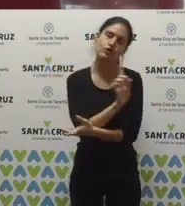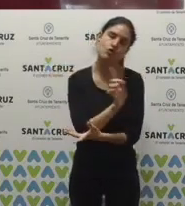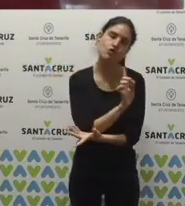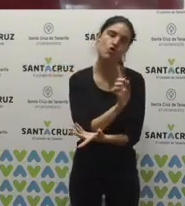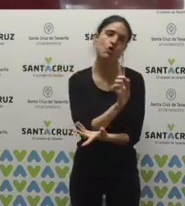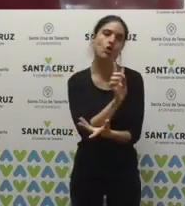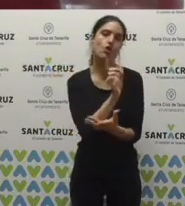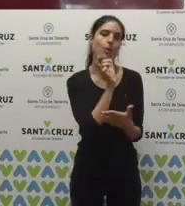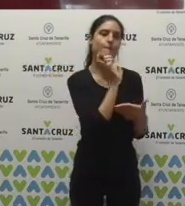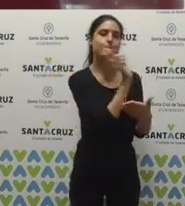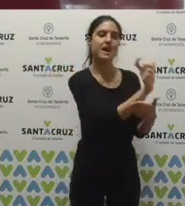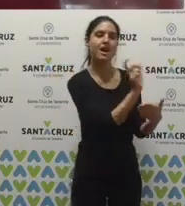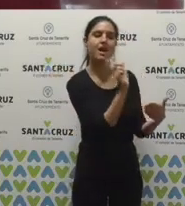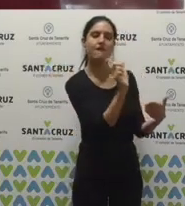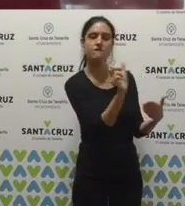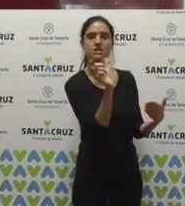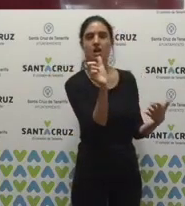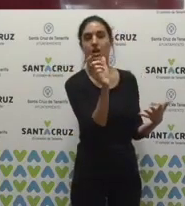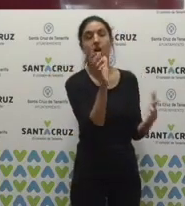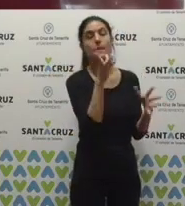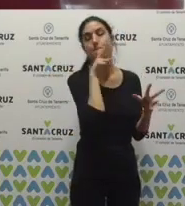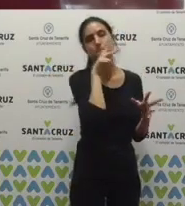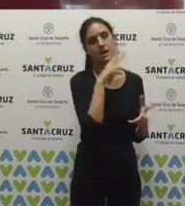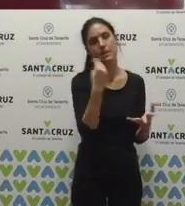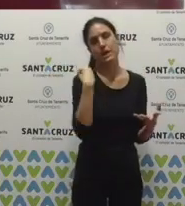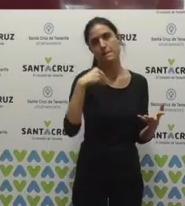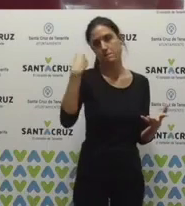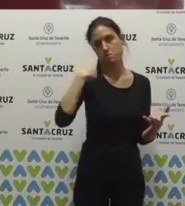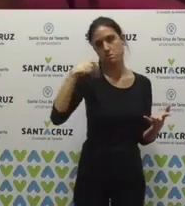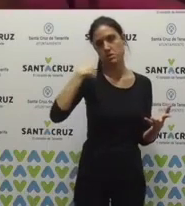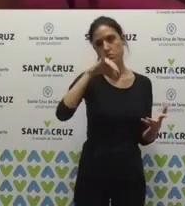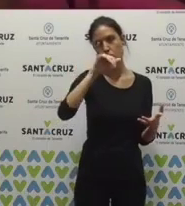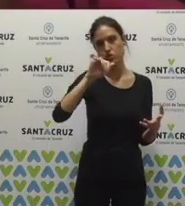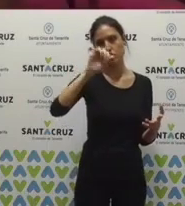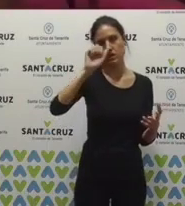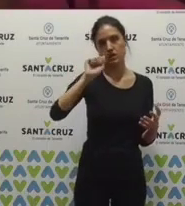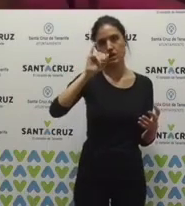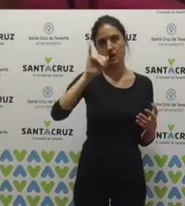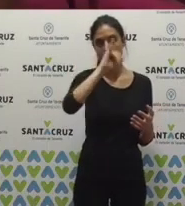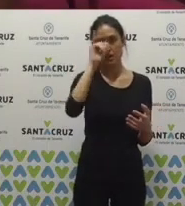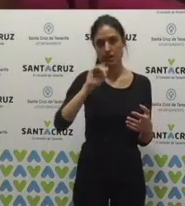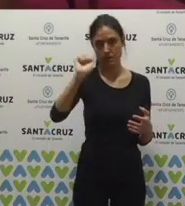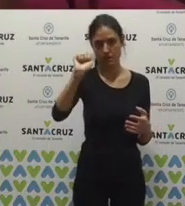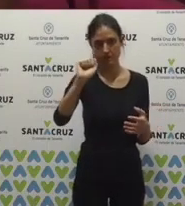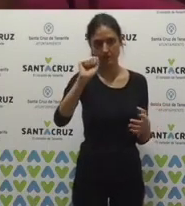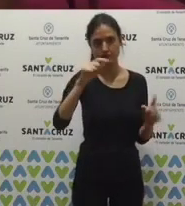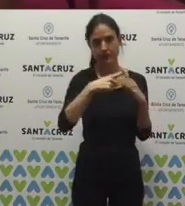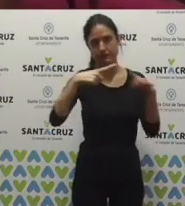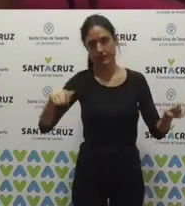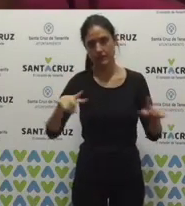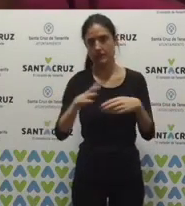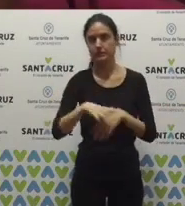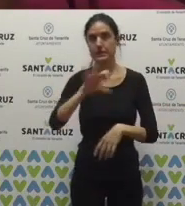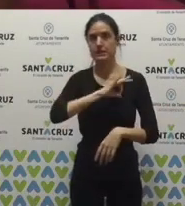las palabras que ha podido decir doña aludido señor savater